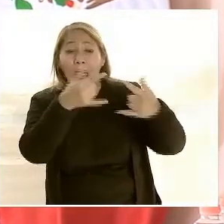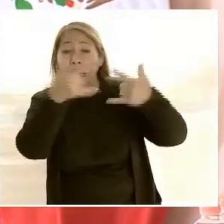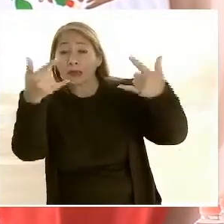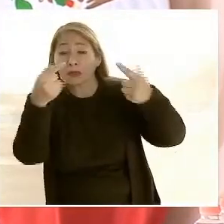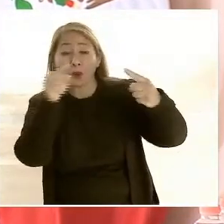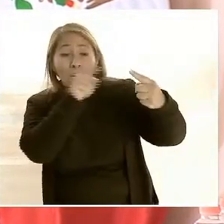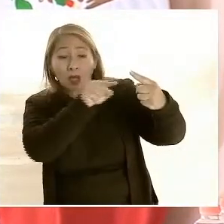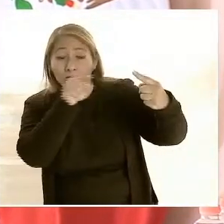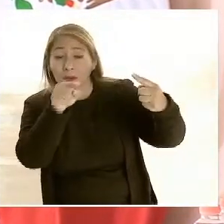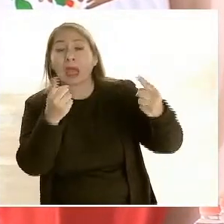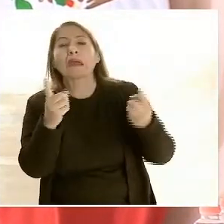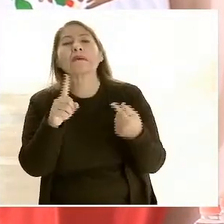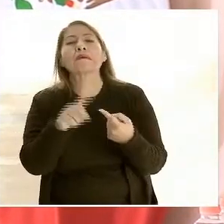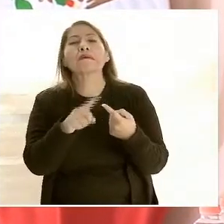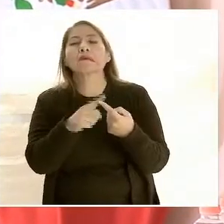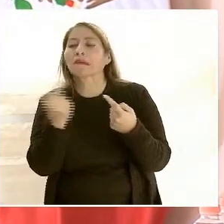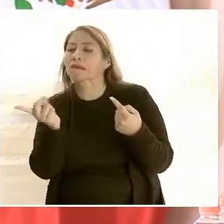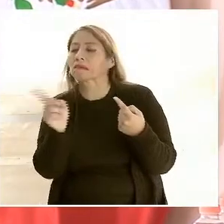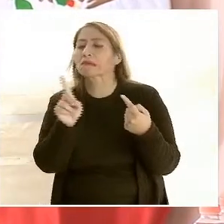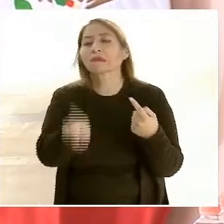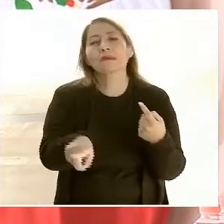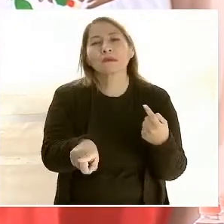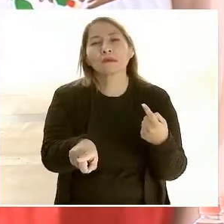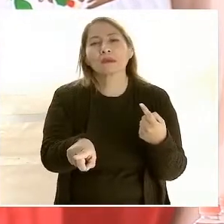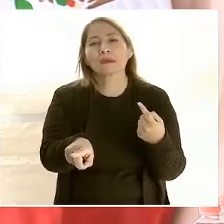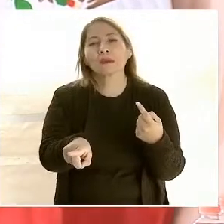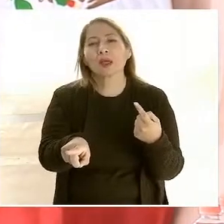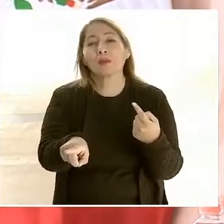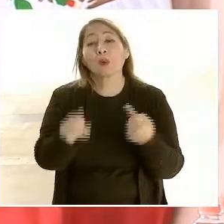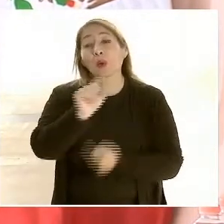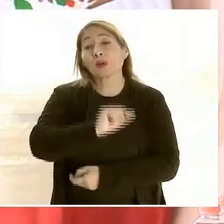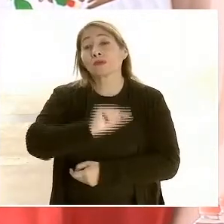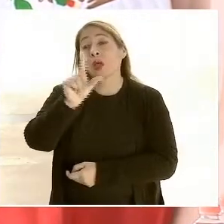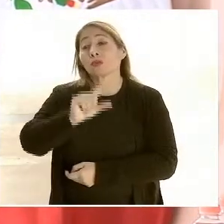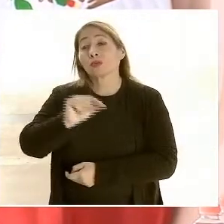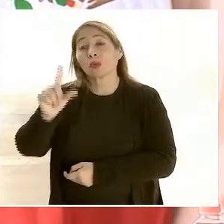ordenadas por las autoridades civiles.